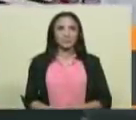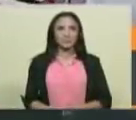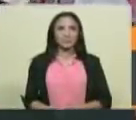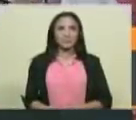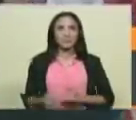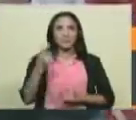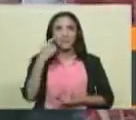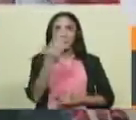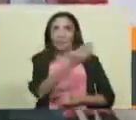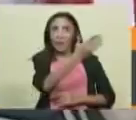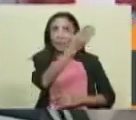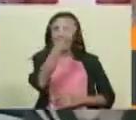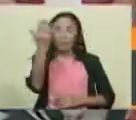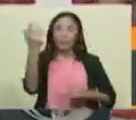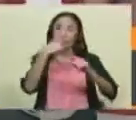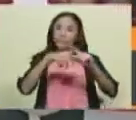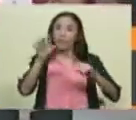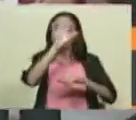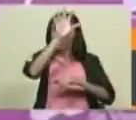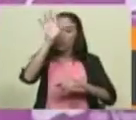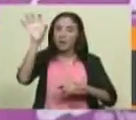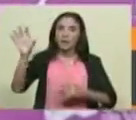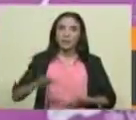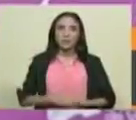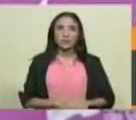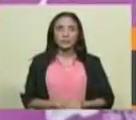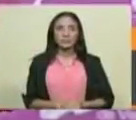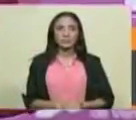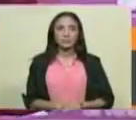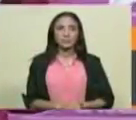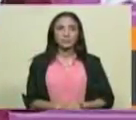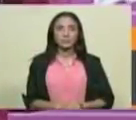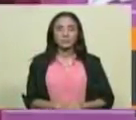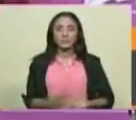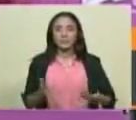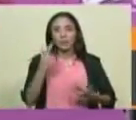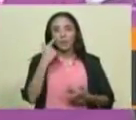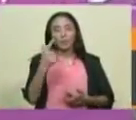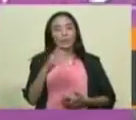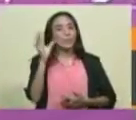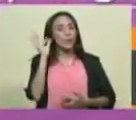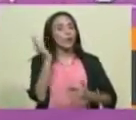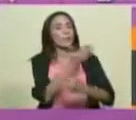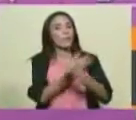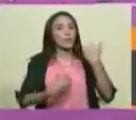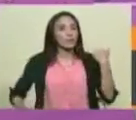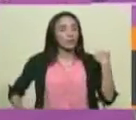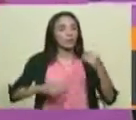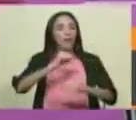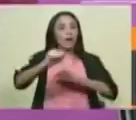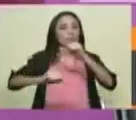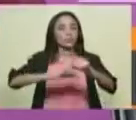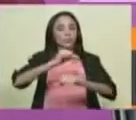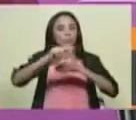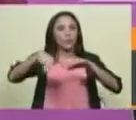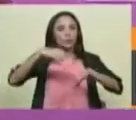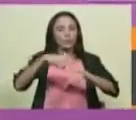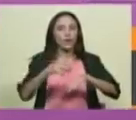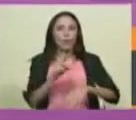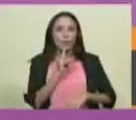Aquí se encuentran Gloria Vélez, presidente de la Asociación Nacional de Escritoras de